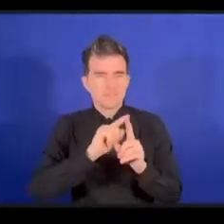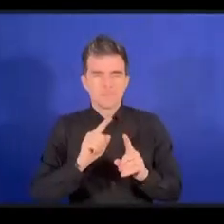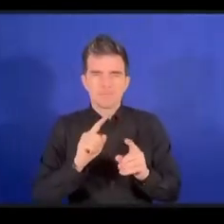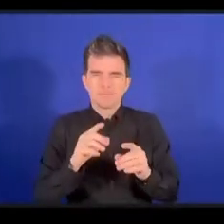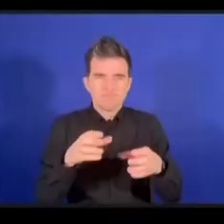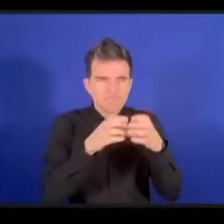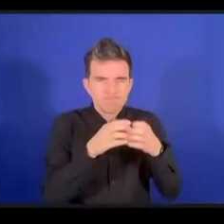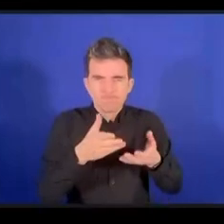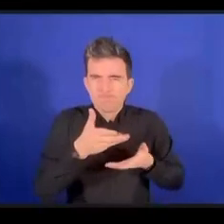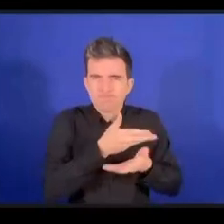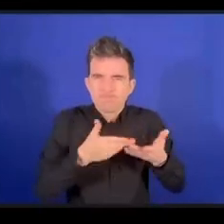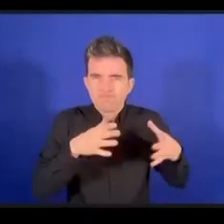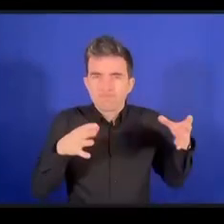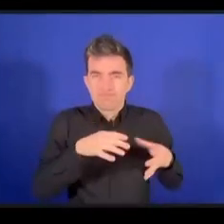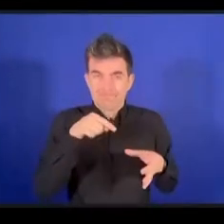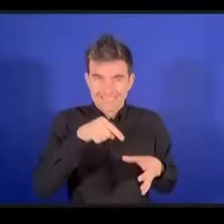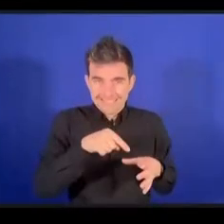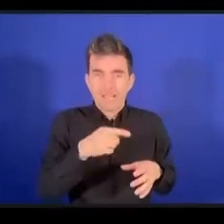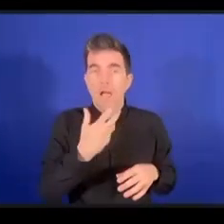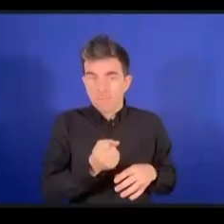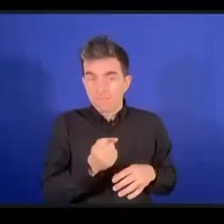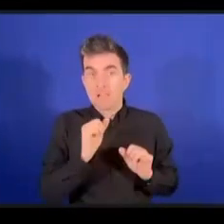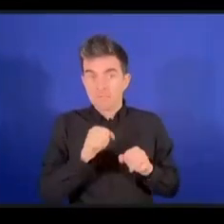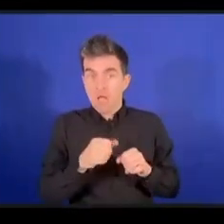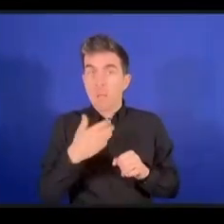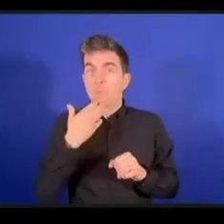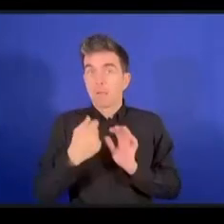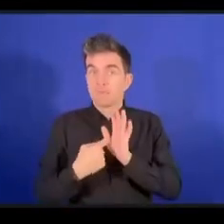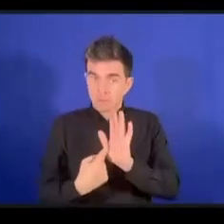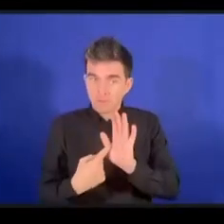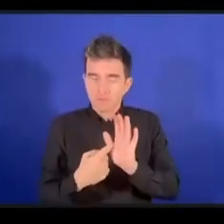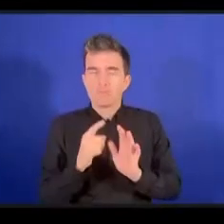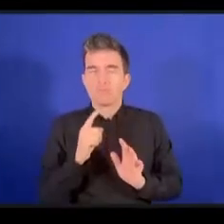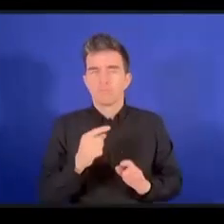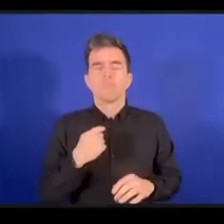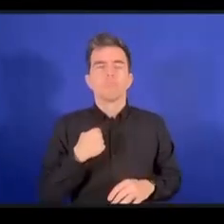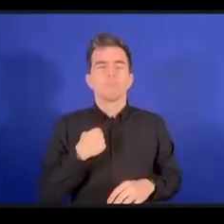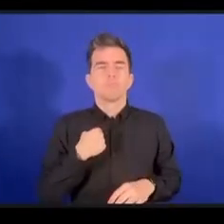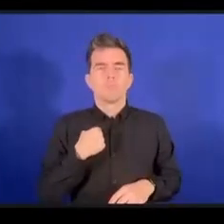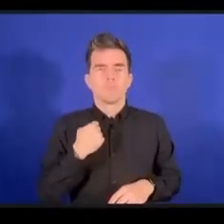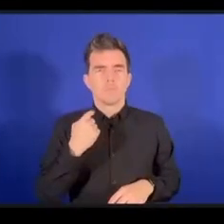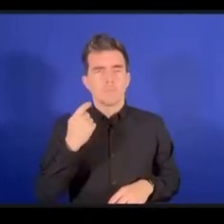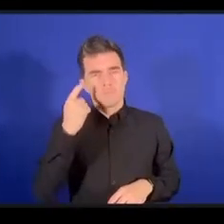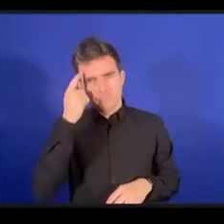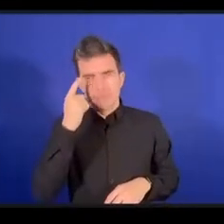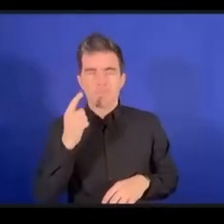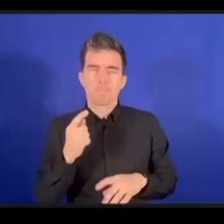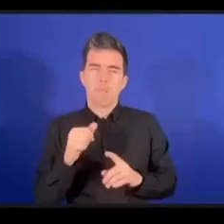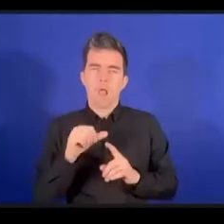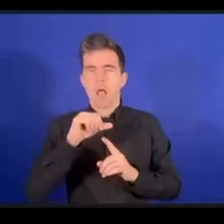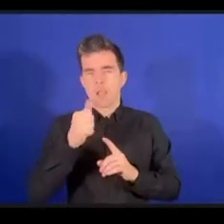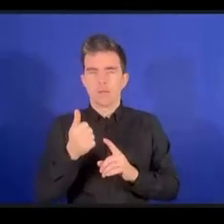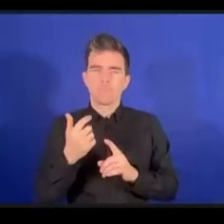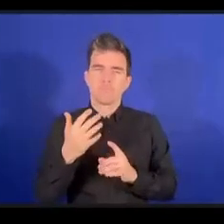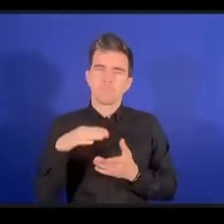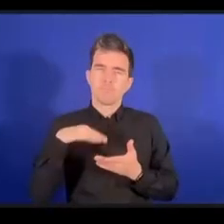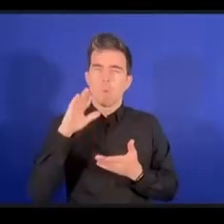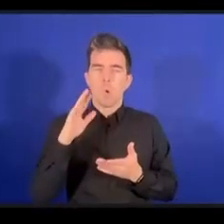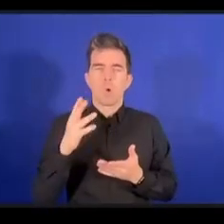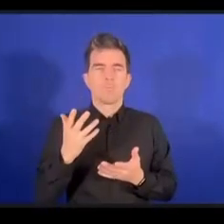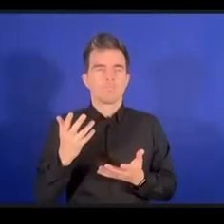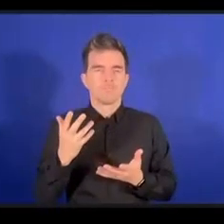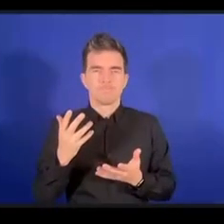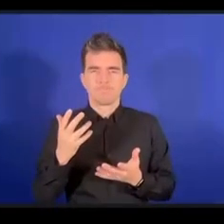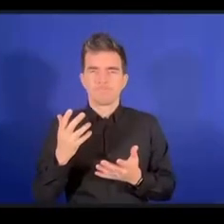en la que esto se traslada a la industria y lo que podemos esperar si